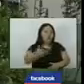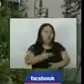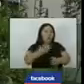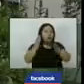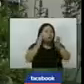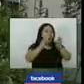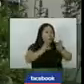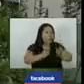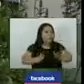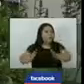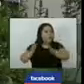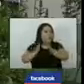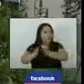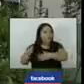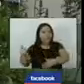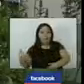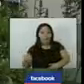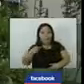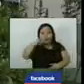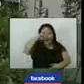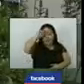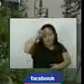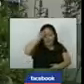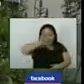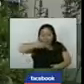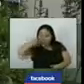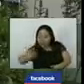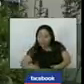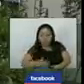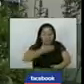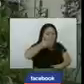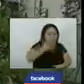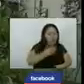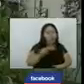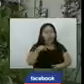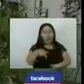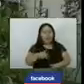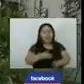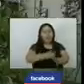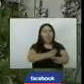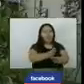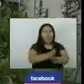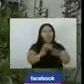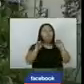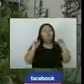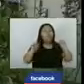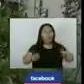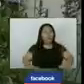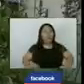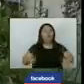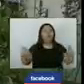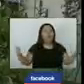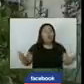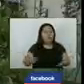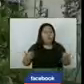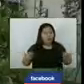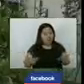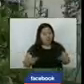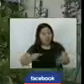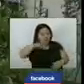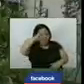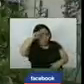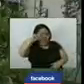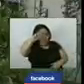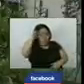donde los campesinos, donde los profesionales de nuestro municipio tengan las condiciones adecuadas para poder